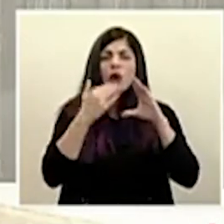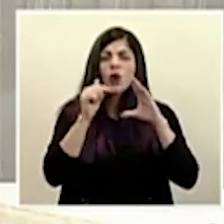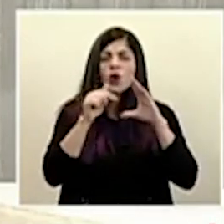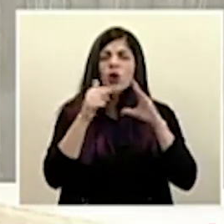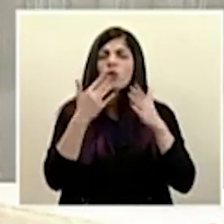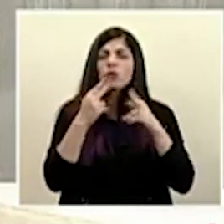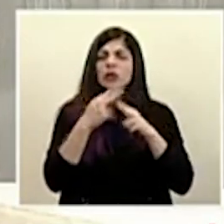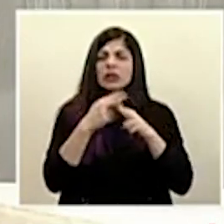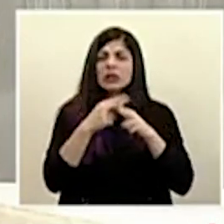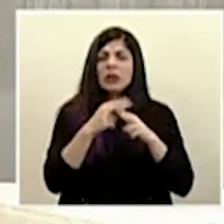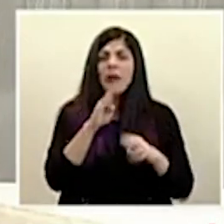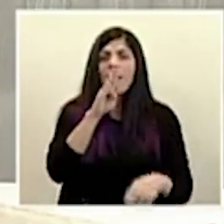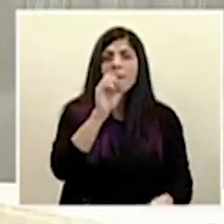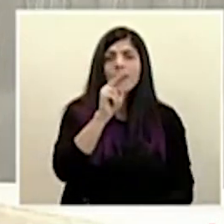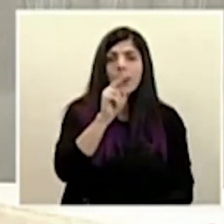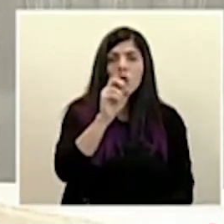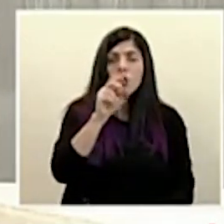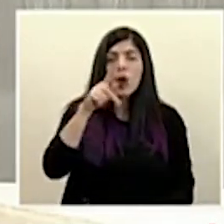que básicamente es